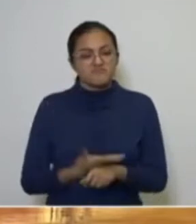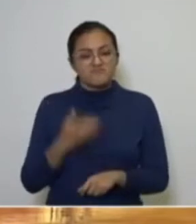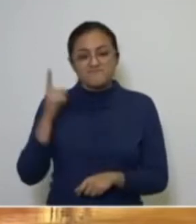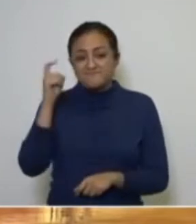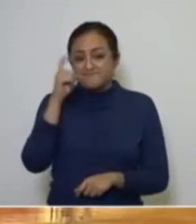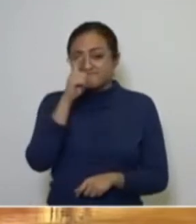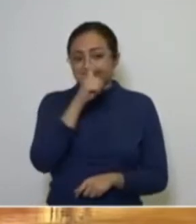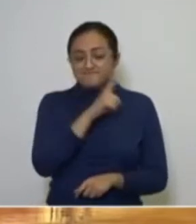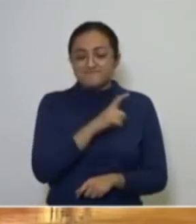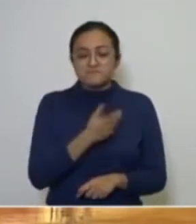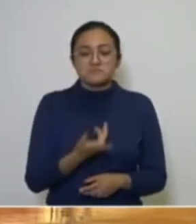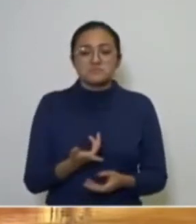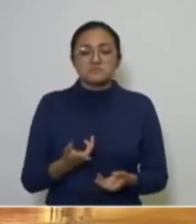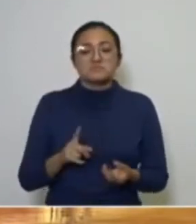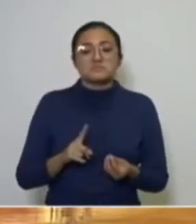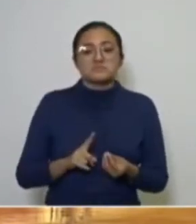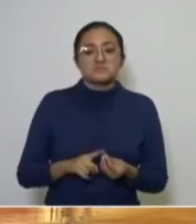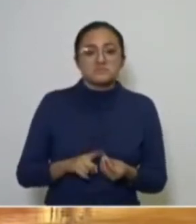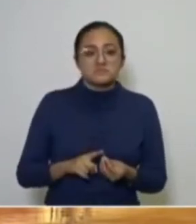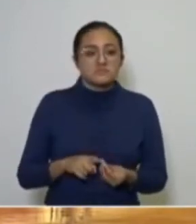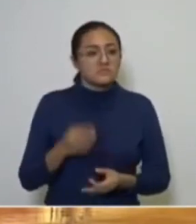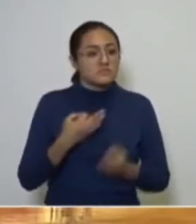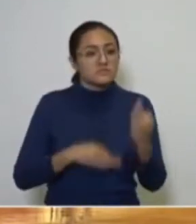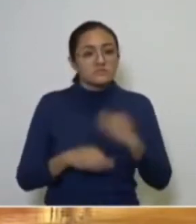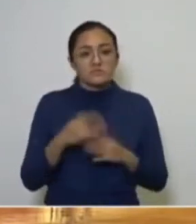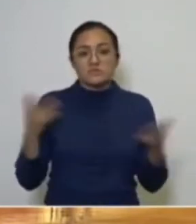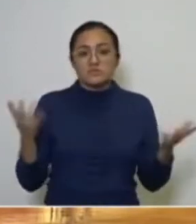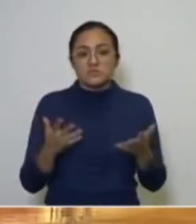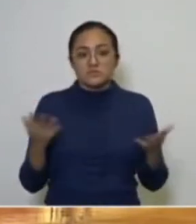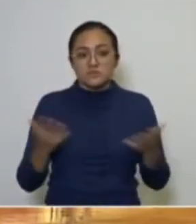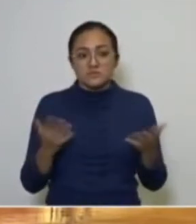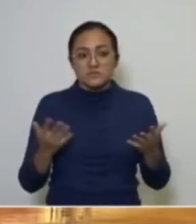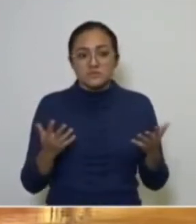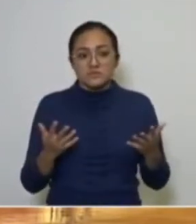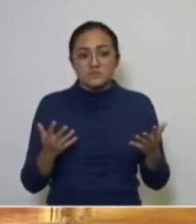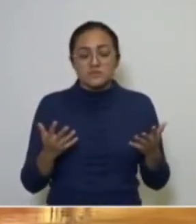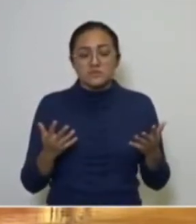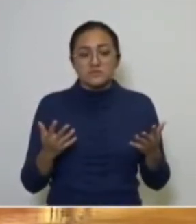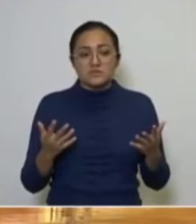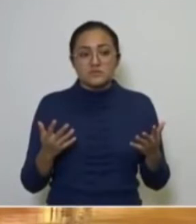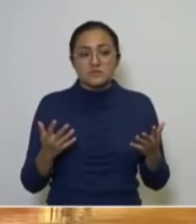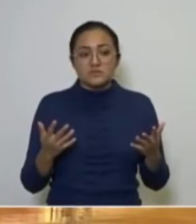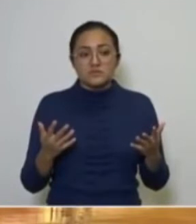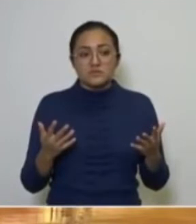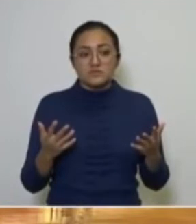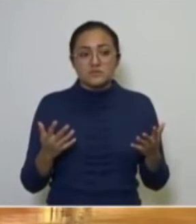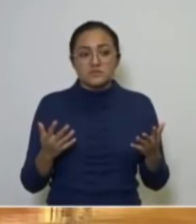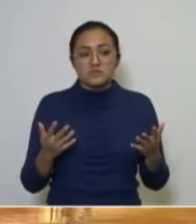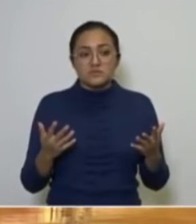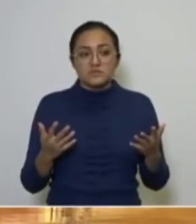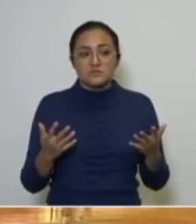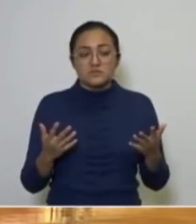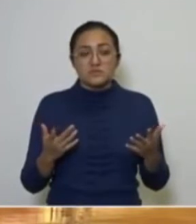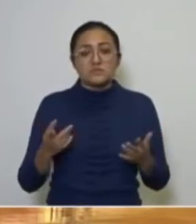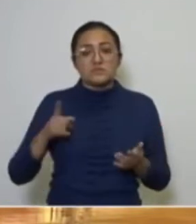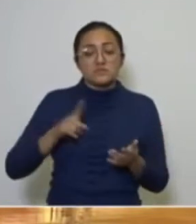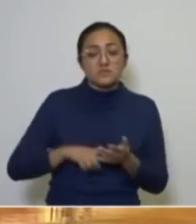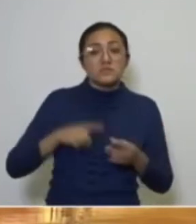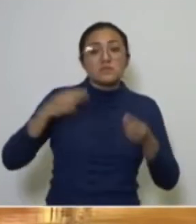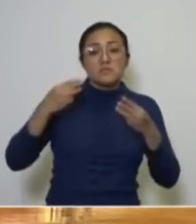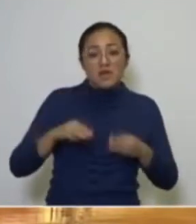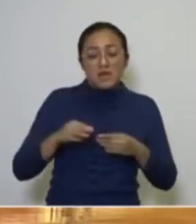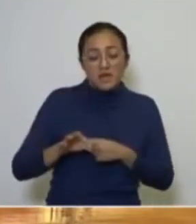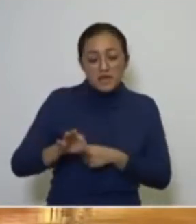d todo lo que se desarrolló en la alrededor de los mercados